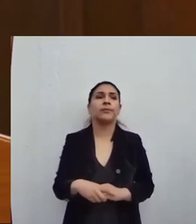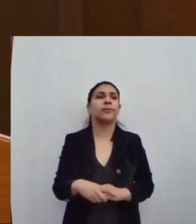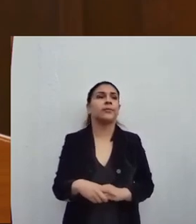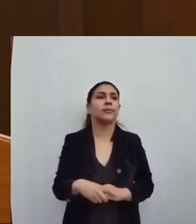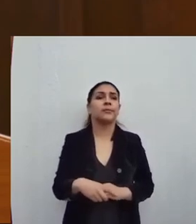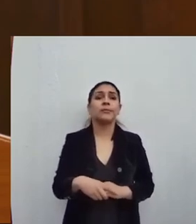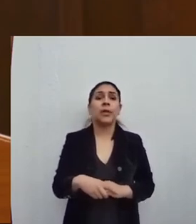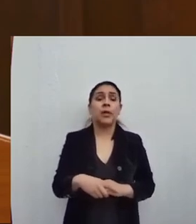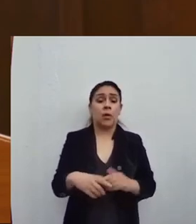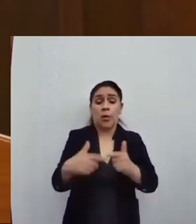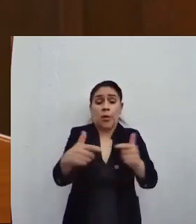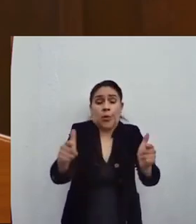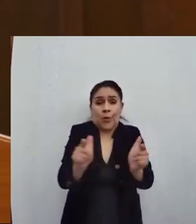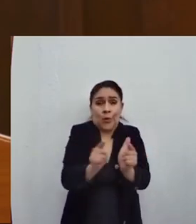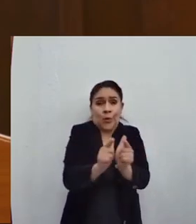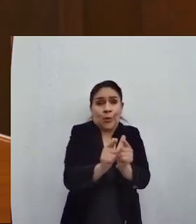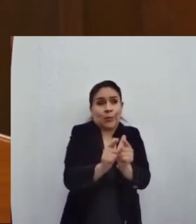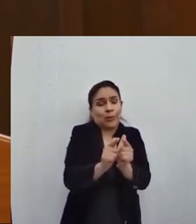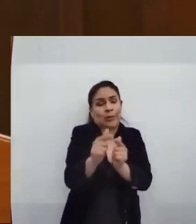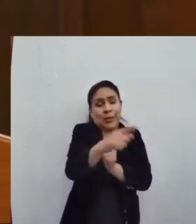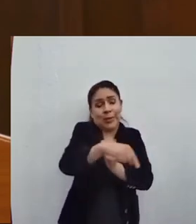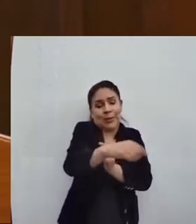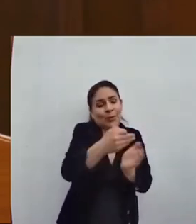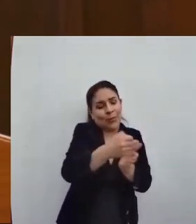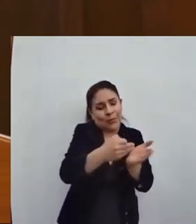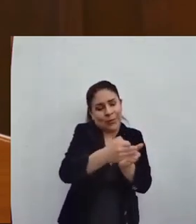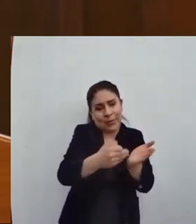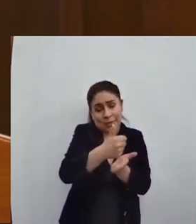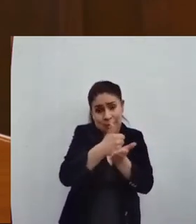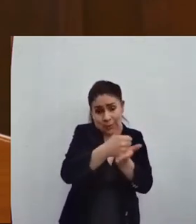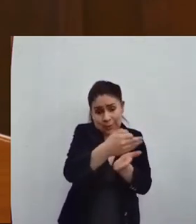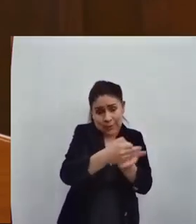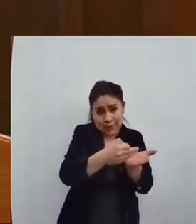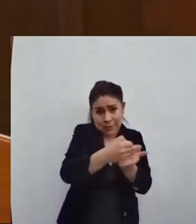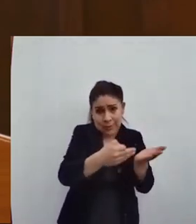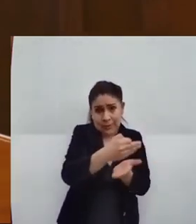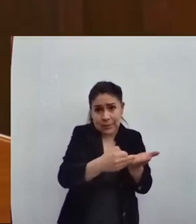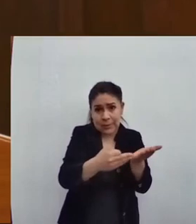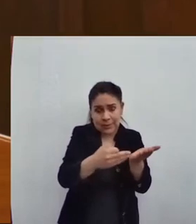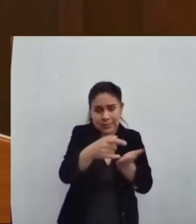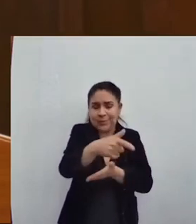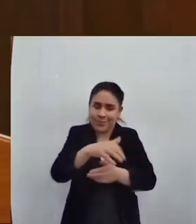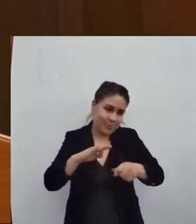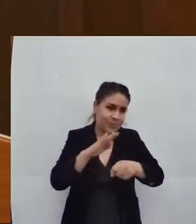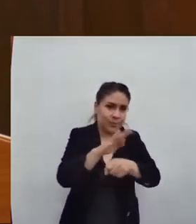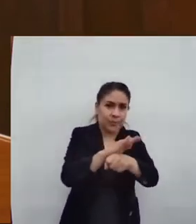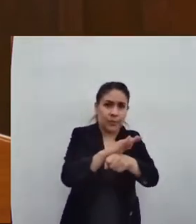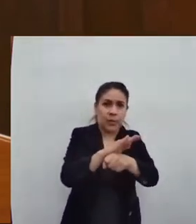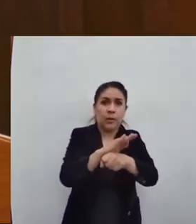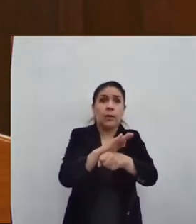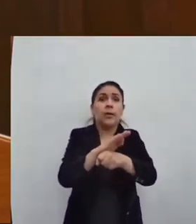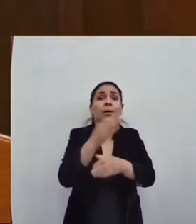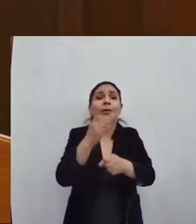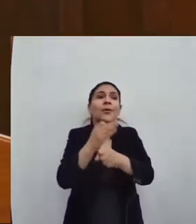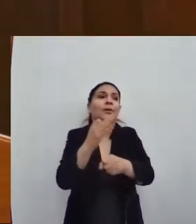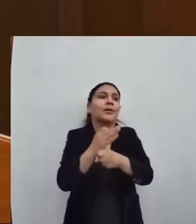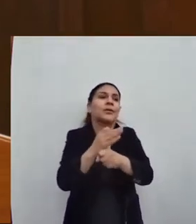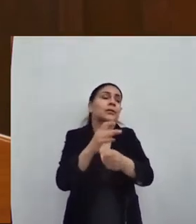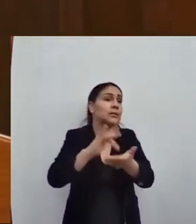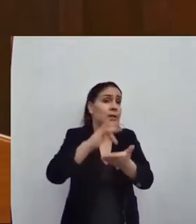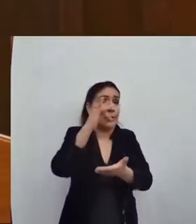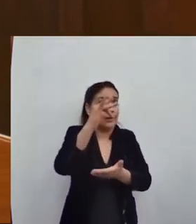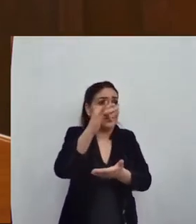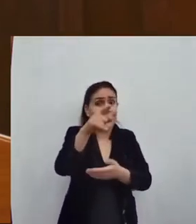Grupos Vulnerables, por permitirnos estar, contribuir, aportar. Estos